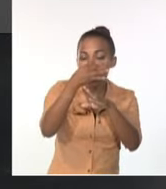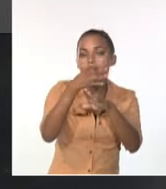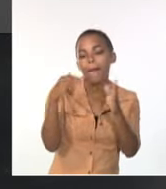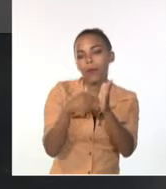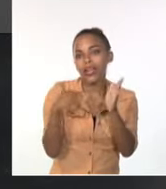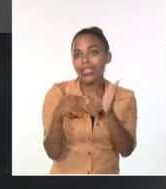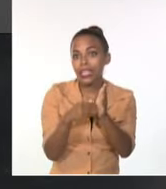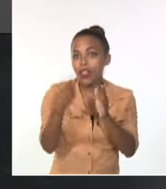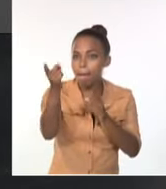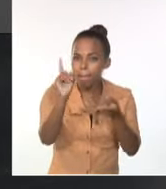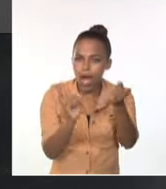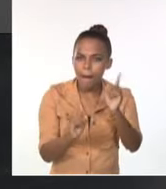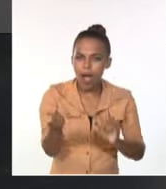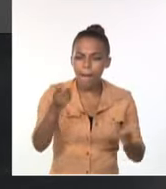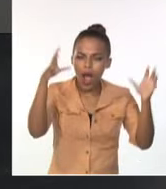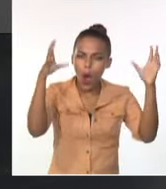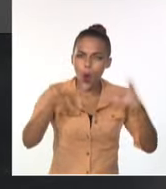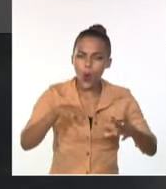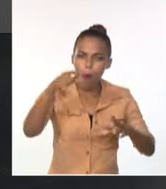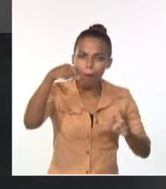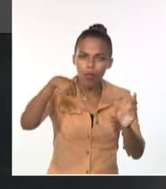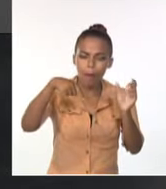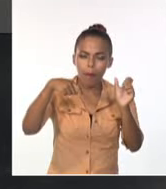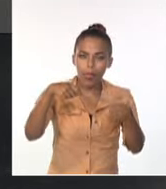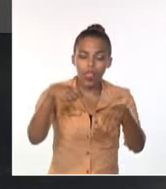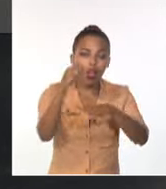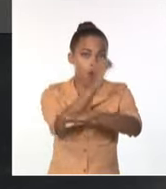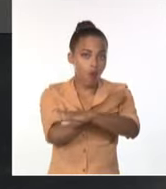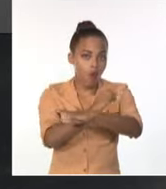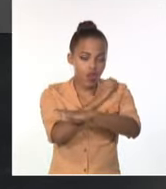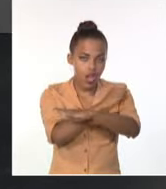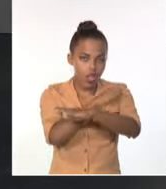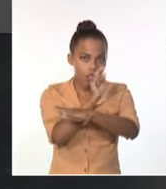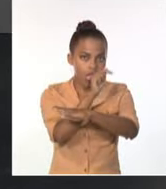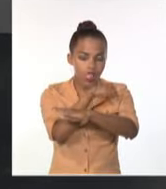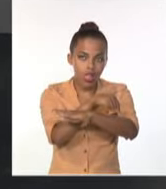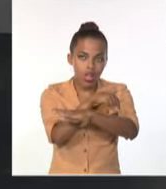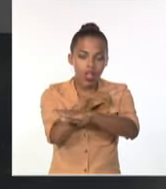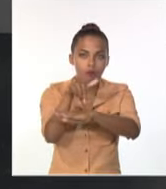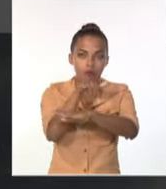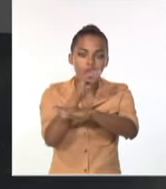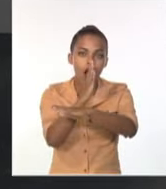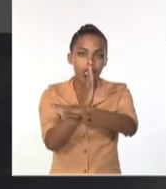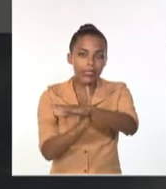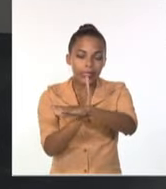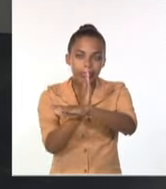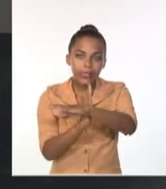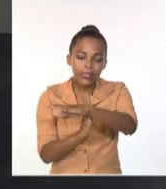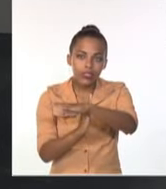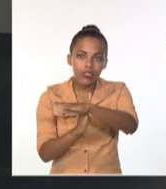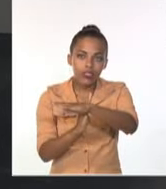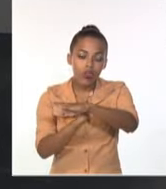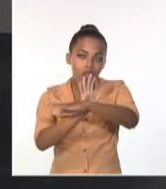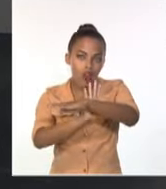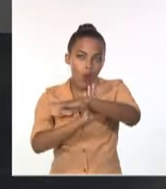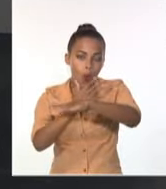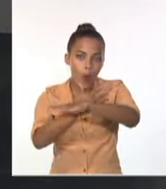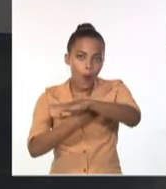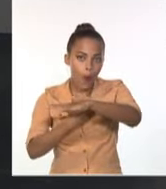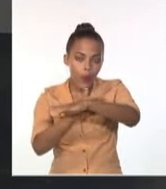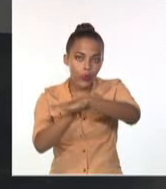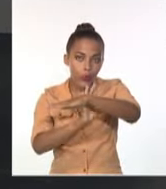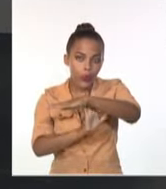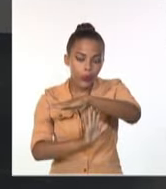tormentas eléctricas en la región Oriental y en la región central en la parte Sur e interior y